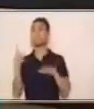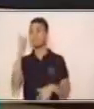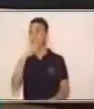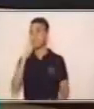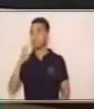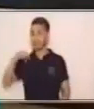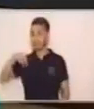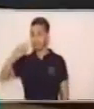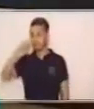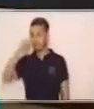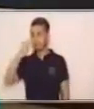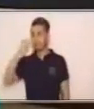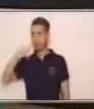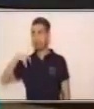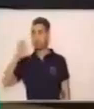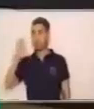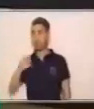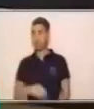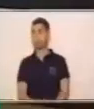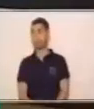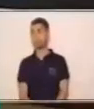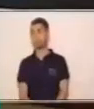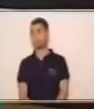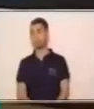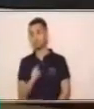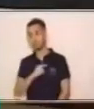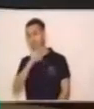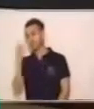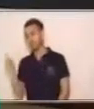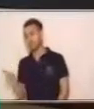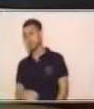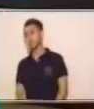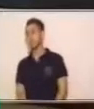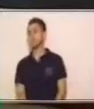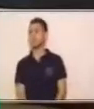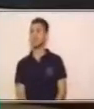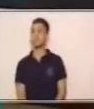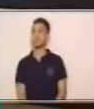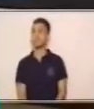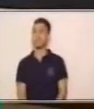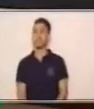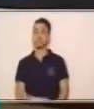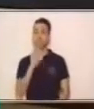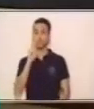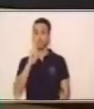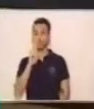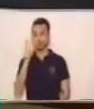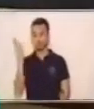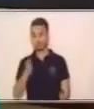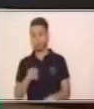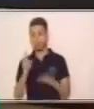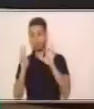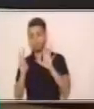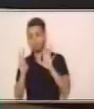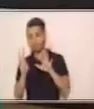Un séptimo. Continuamos con 2